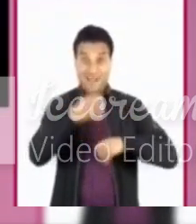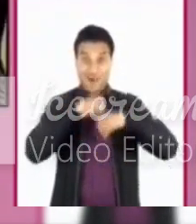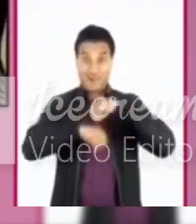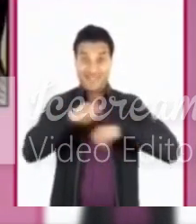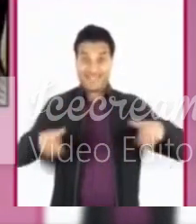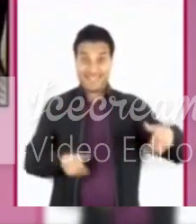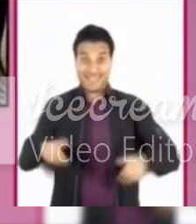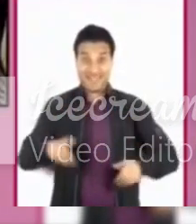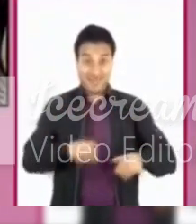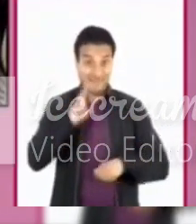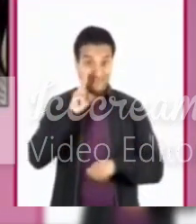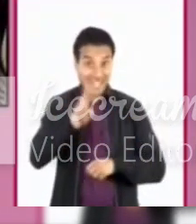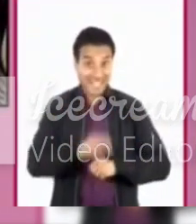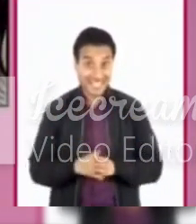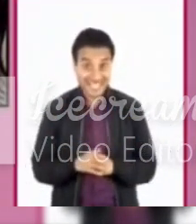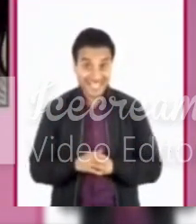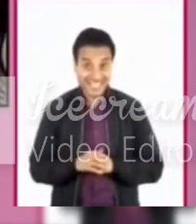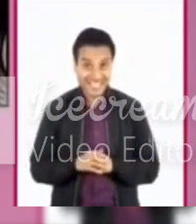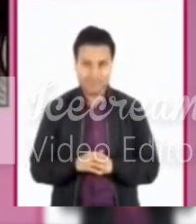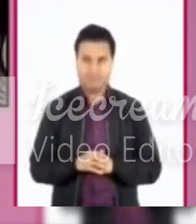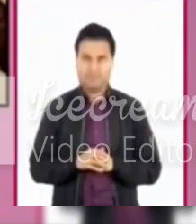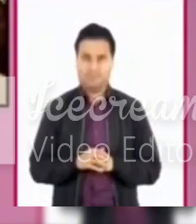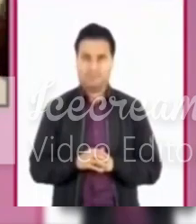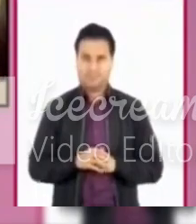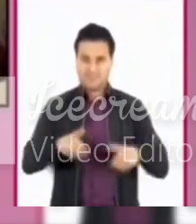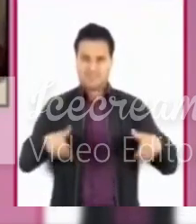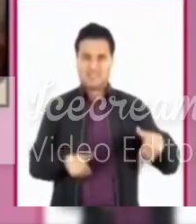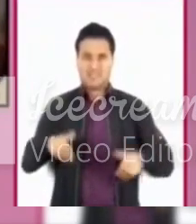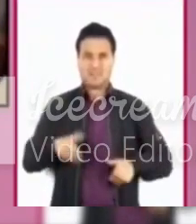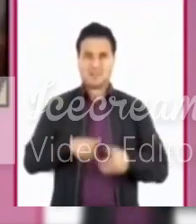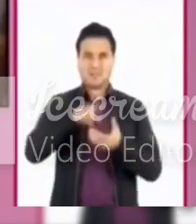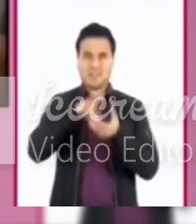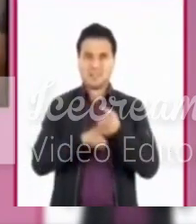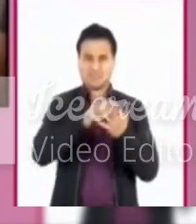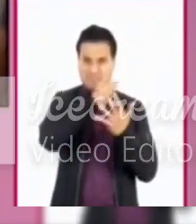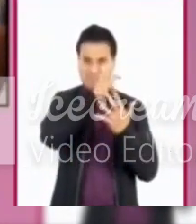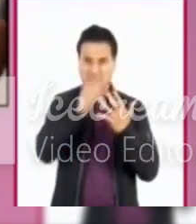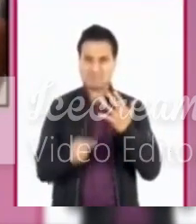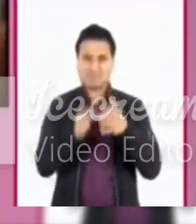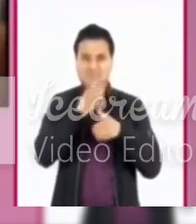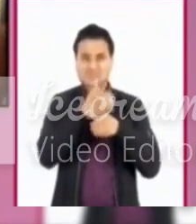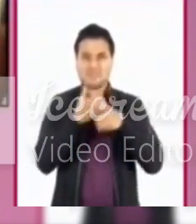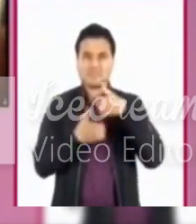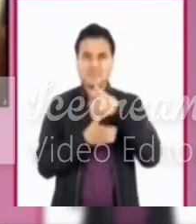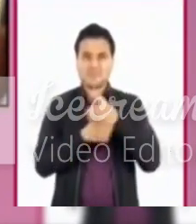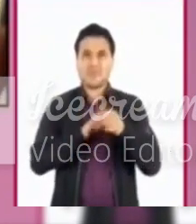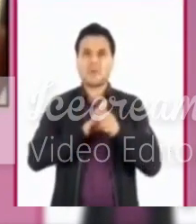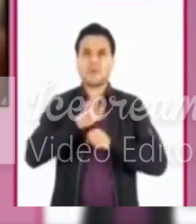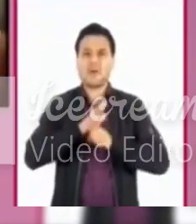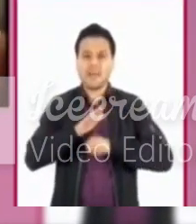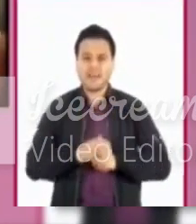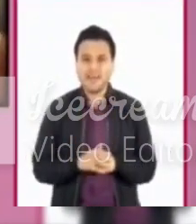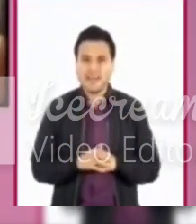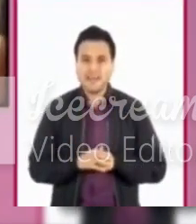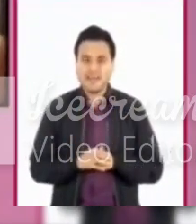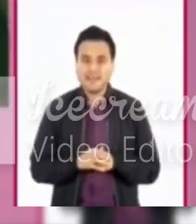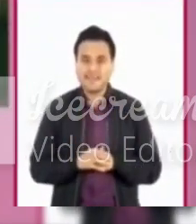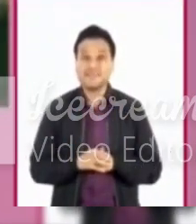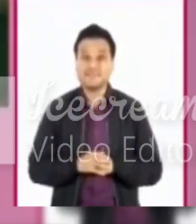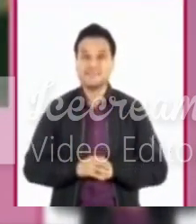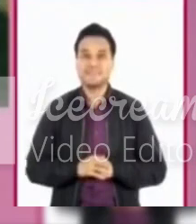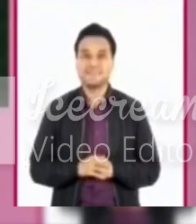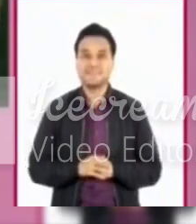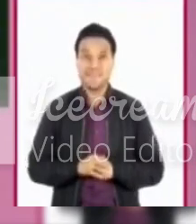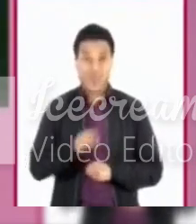teatral? ¿Sabes con qué recursos cuenta un teatro para que suceda eso que llaman la magia teatral?